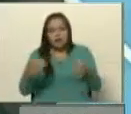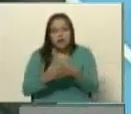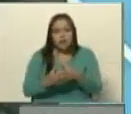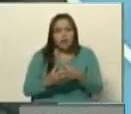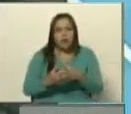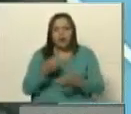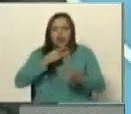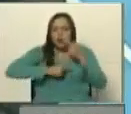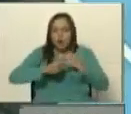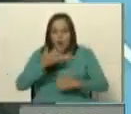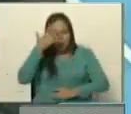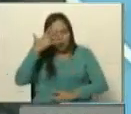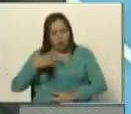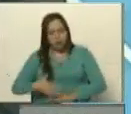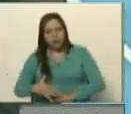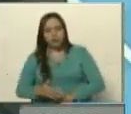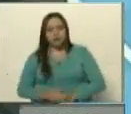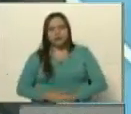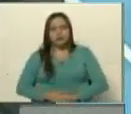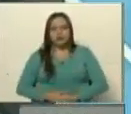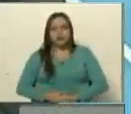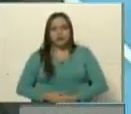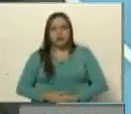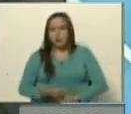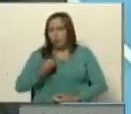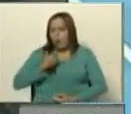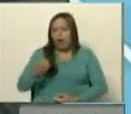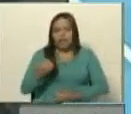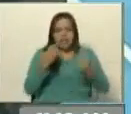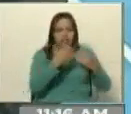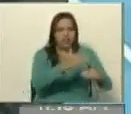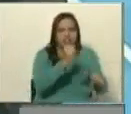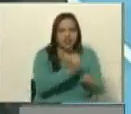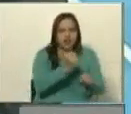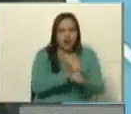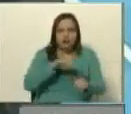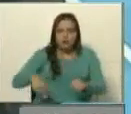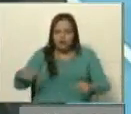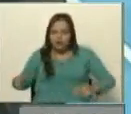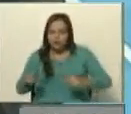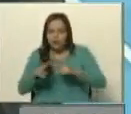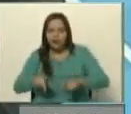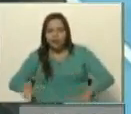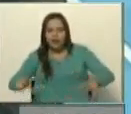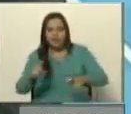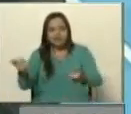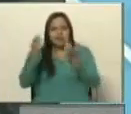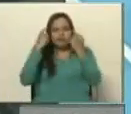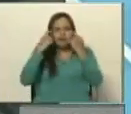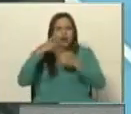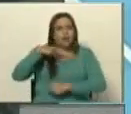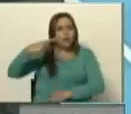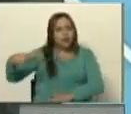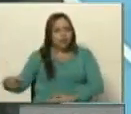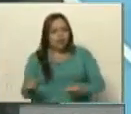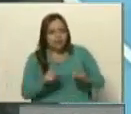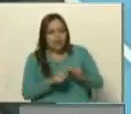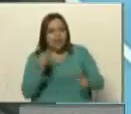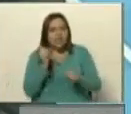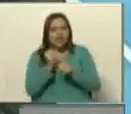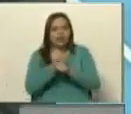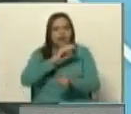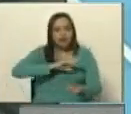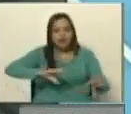racial, sean de la clase trabajadora, de donde sea que vengan, puedan encontrar un espacio de formación política, un espacio de trabajo